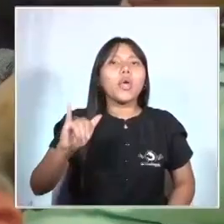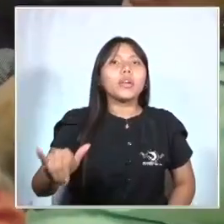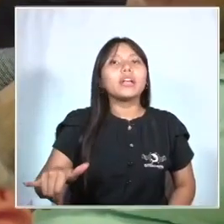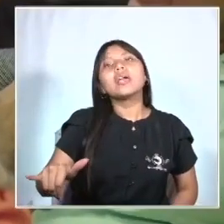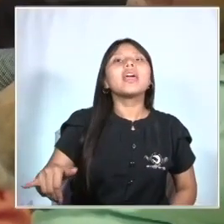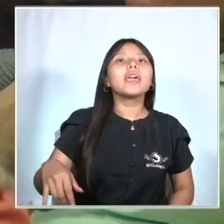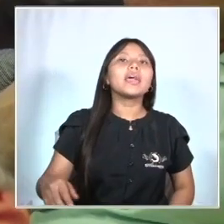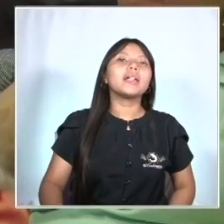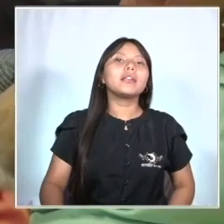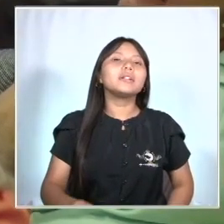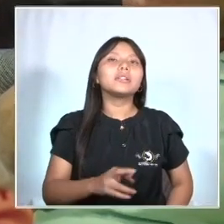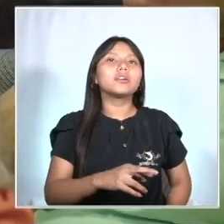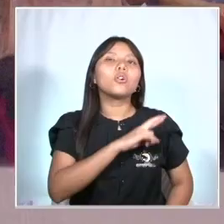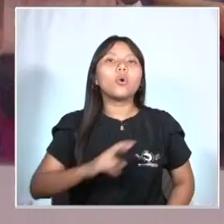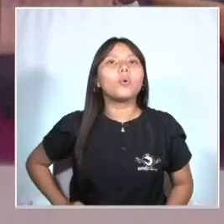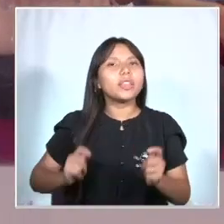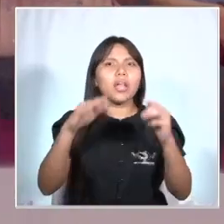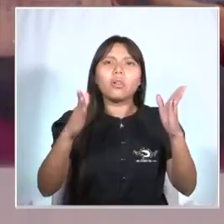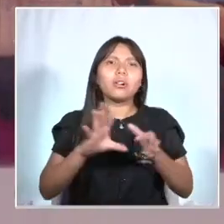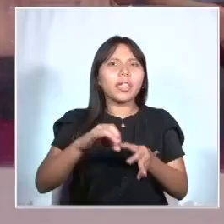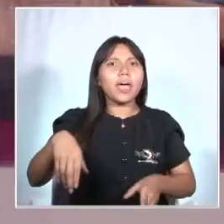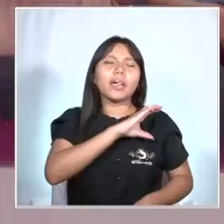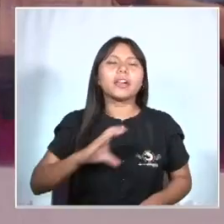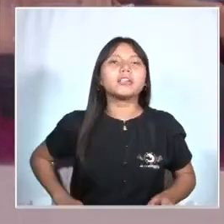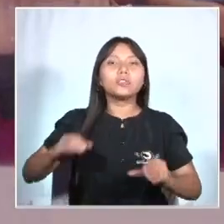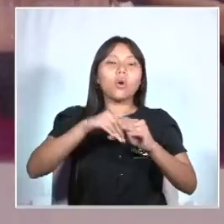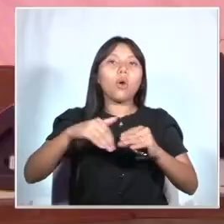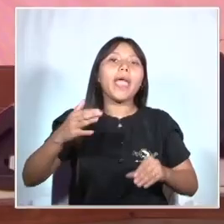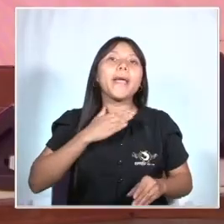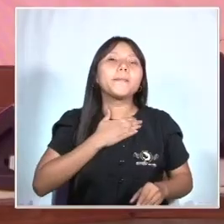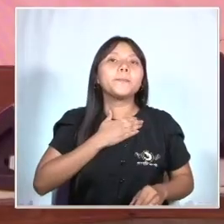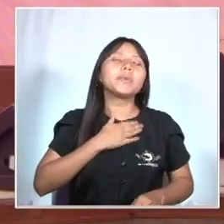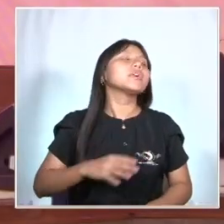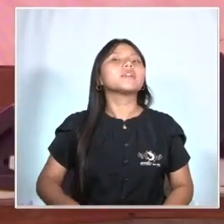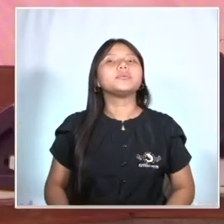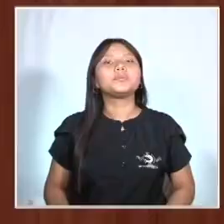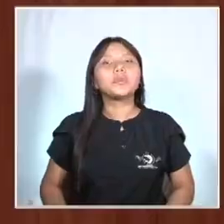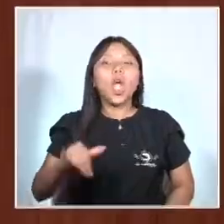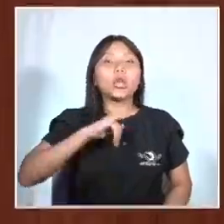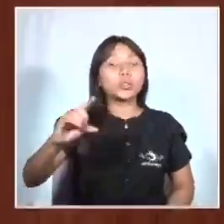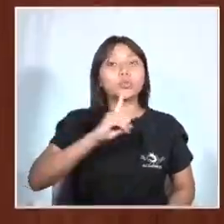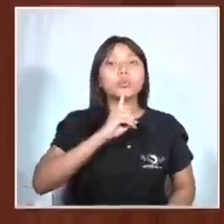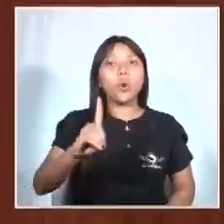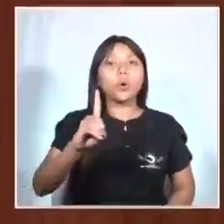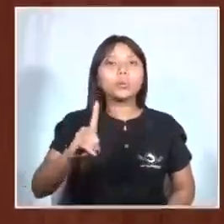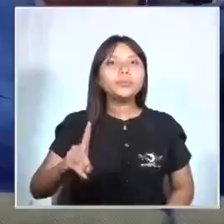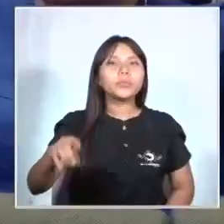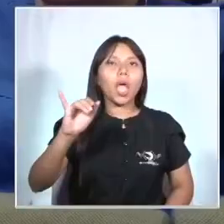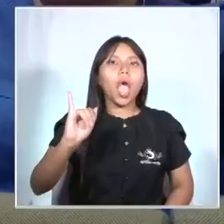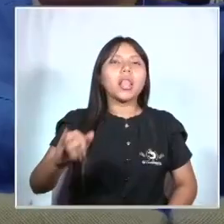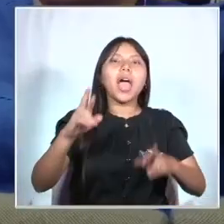embajada de Cristo en mi plataforma de influencia. Yo soy